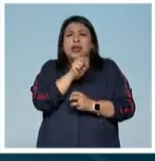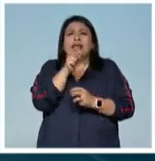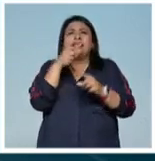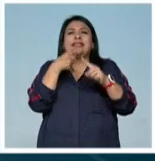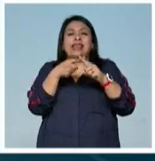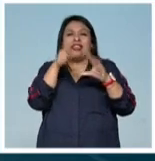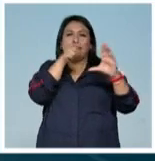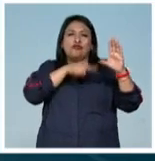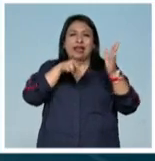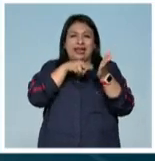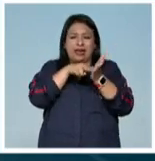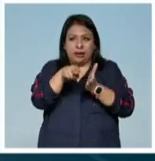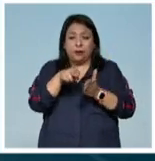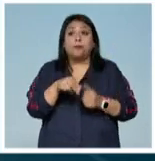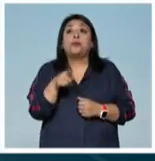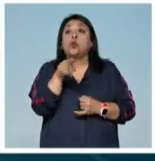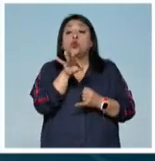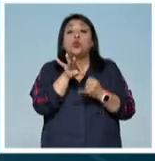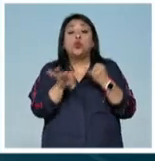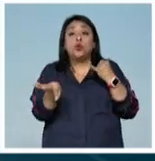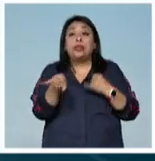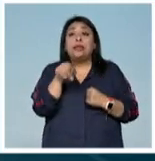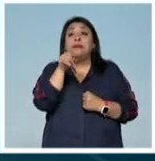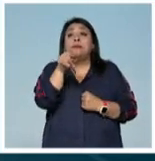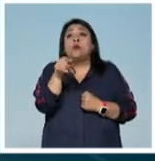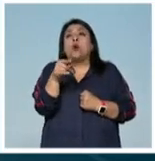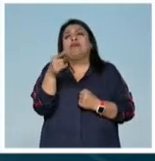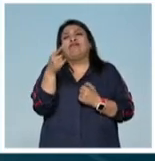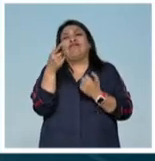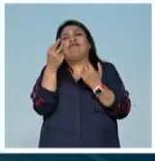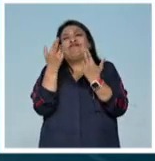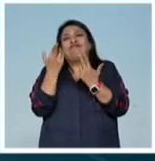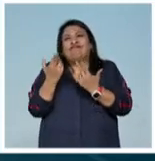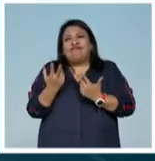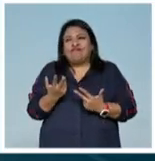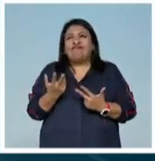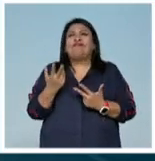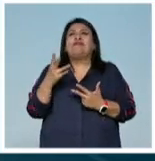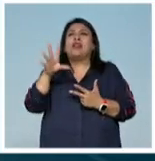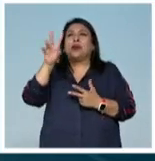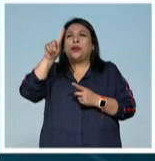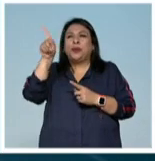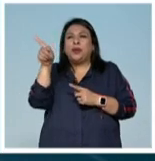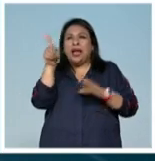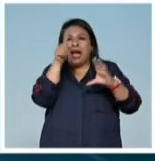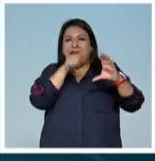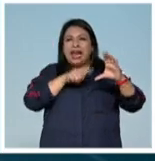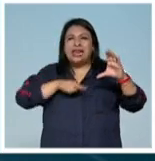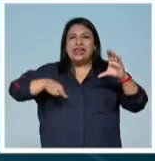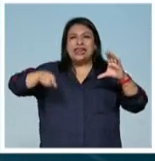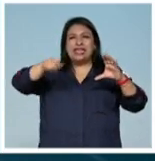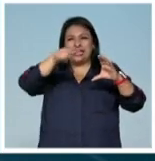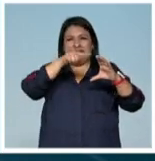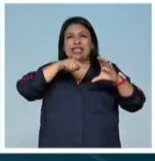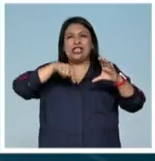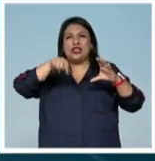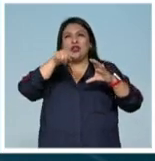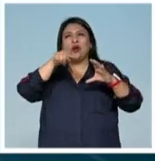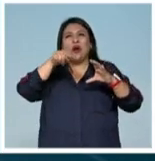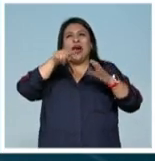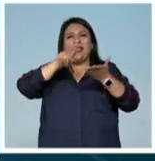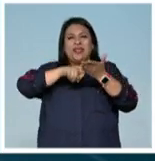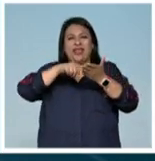abismo gravitacional. Finalmente, los remanentes estelares son llevados hacia un anillo en forma de rosquilla alrededor del